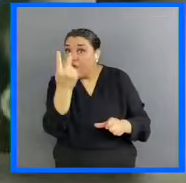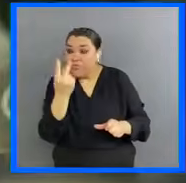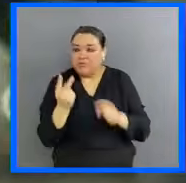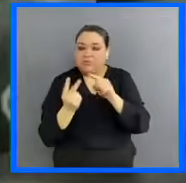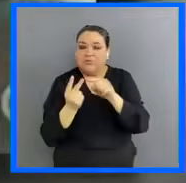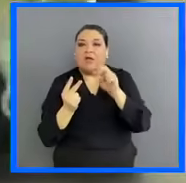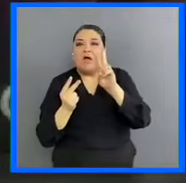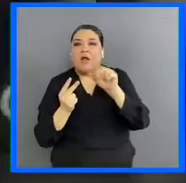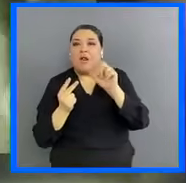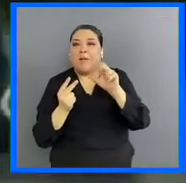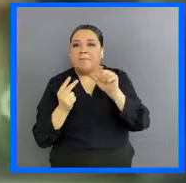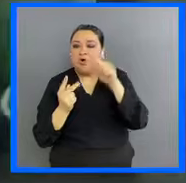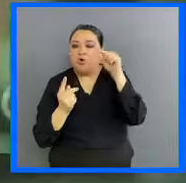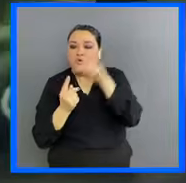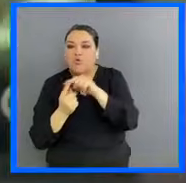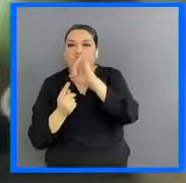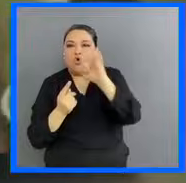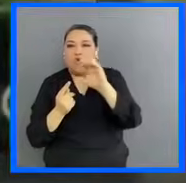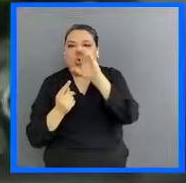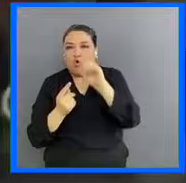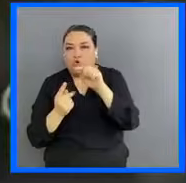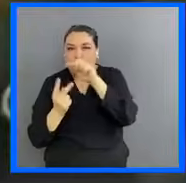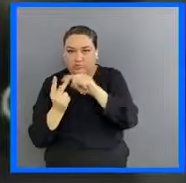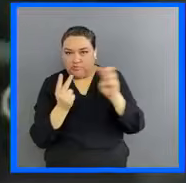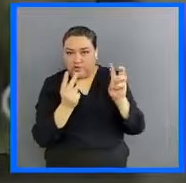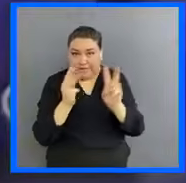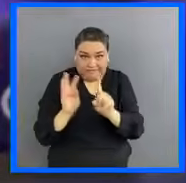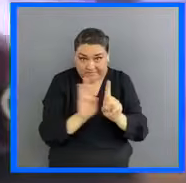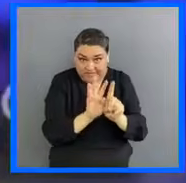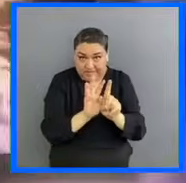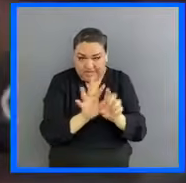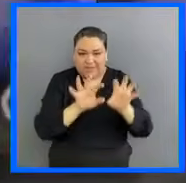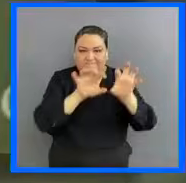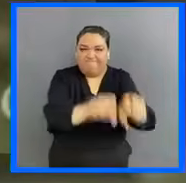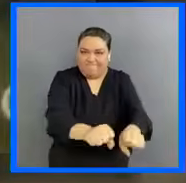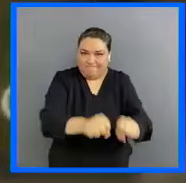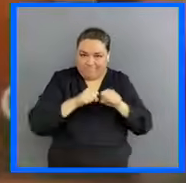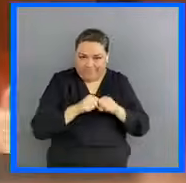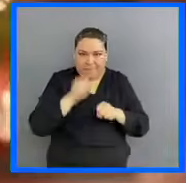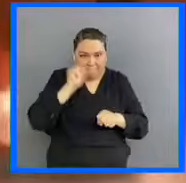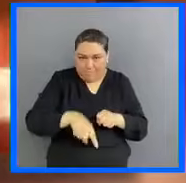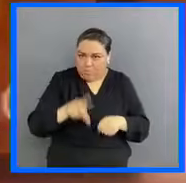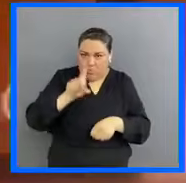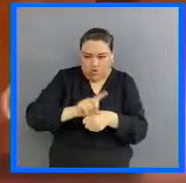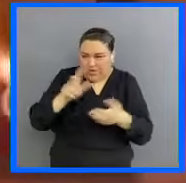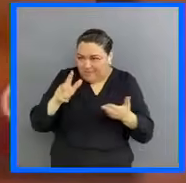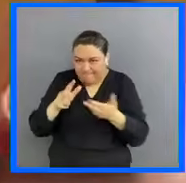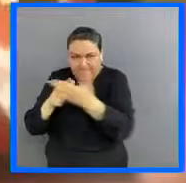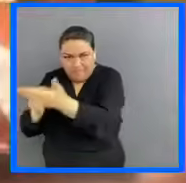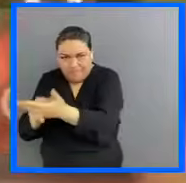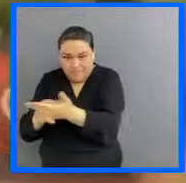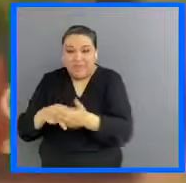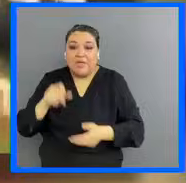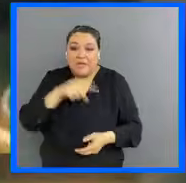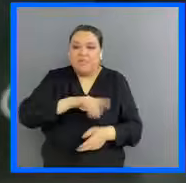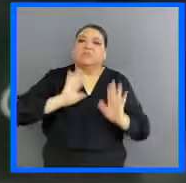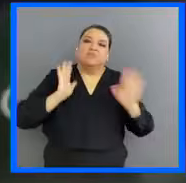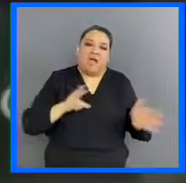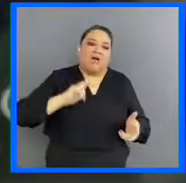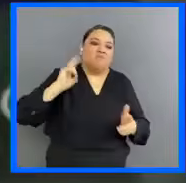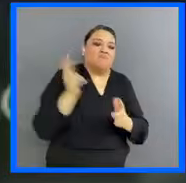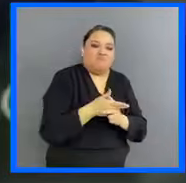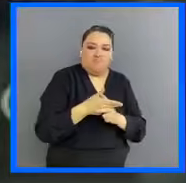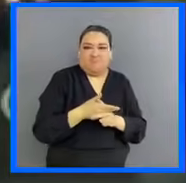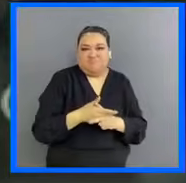Fernando Josué N., quienes acompañaron al detenido el día del crimen, fueron encontrados sin vida el pasado 10 de noviembre. Un